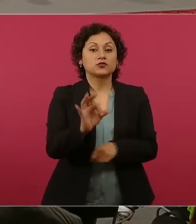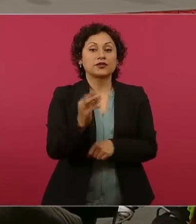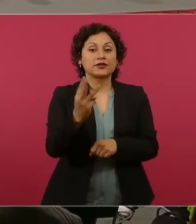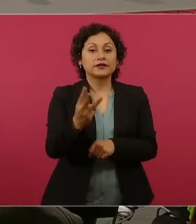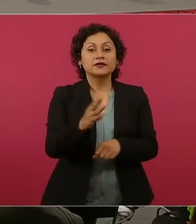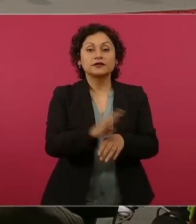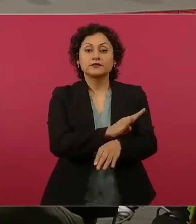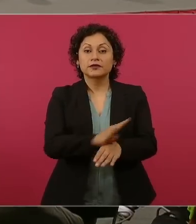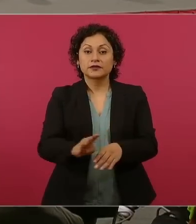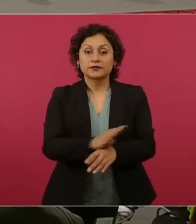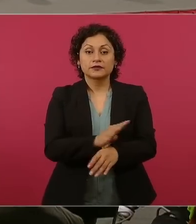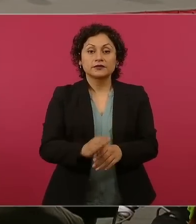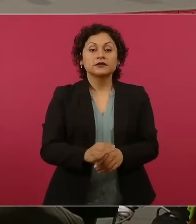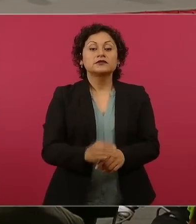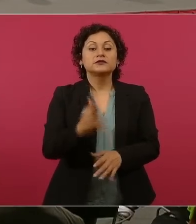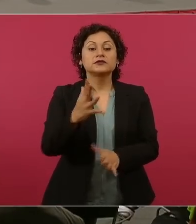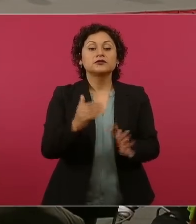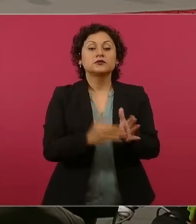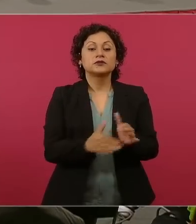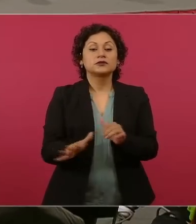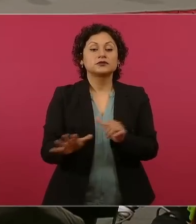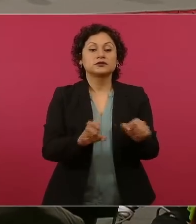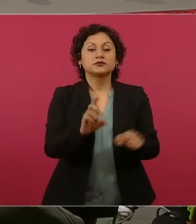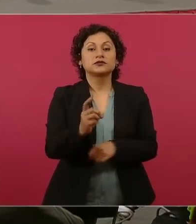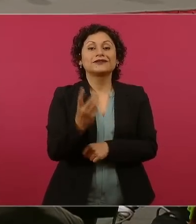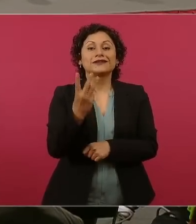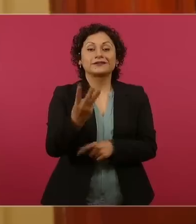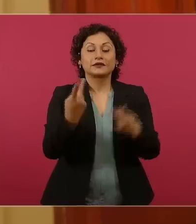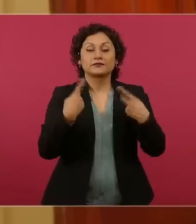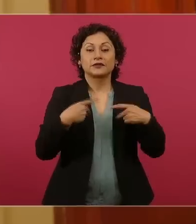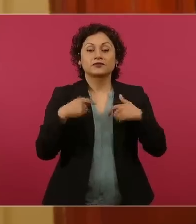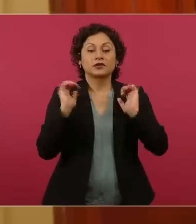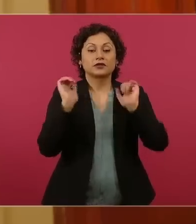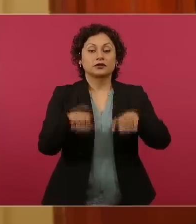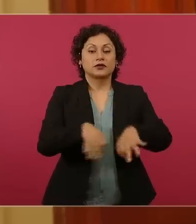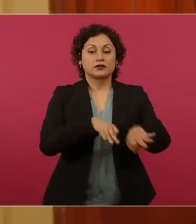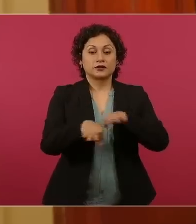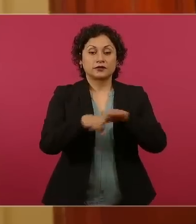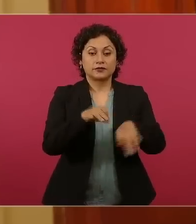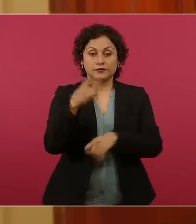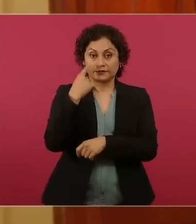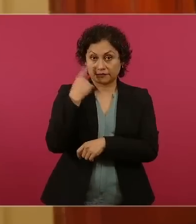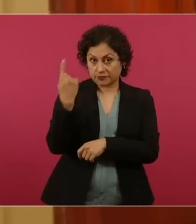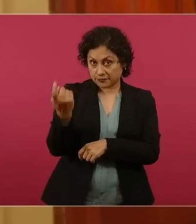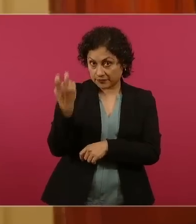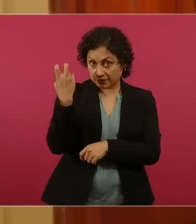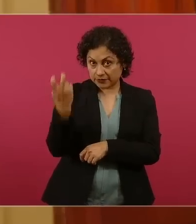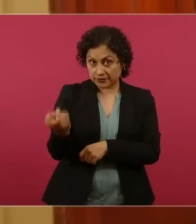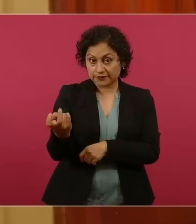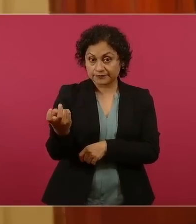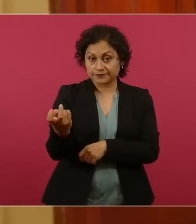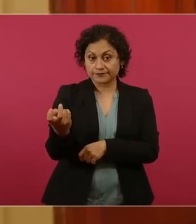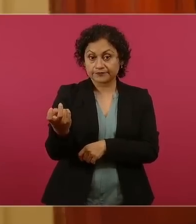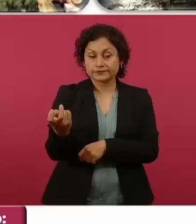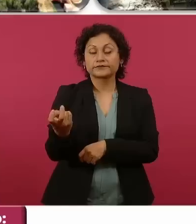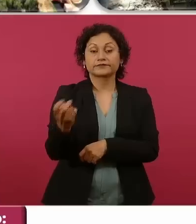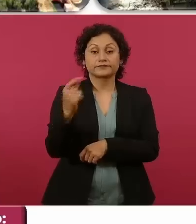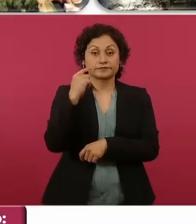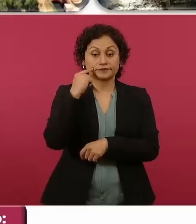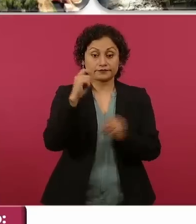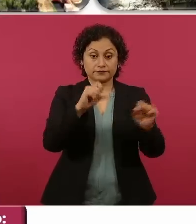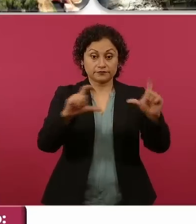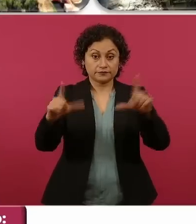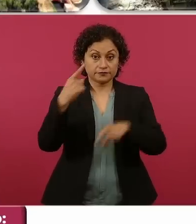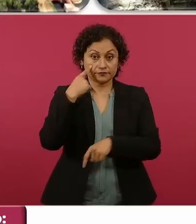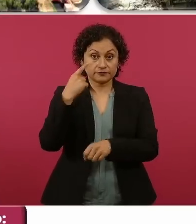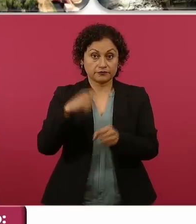llevamos 5.633 empleos generados. Como ustedes pueden apreciar en el centro del gráfico, la parte verde es la que